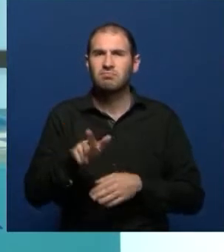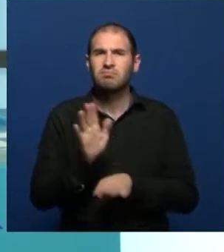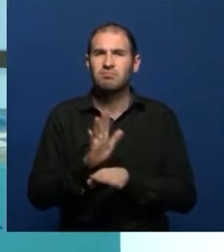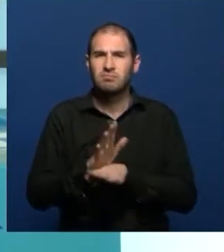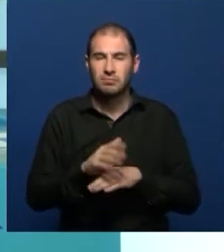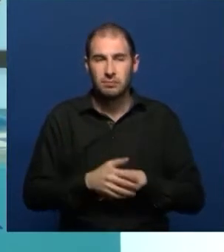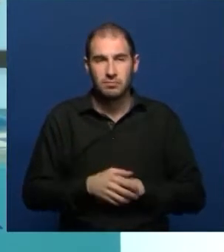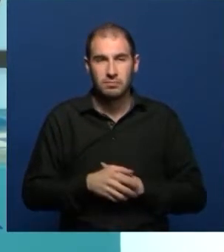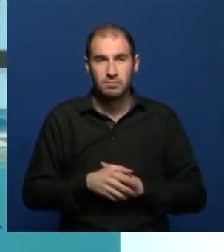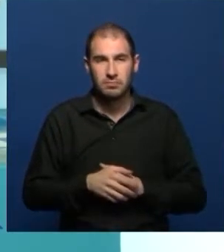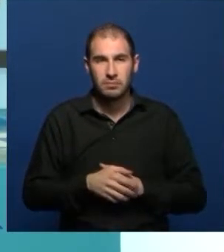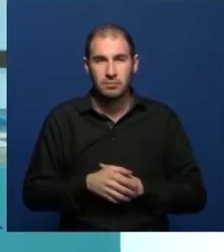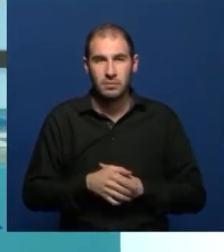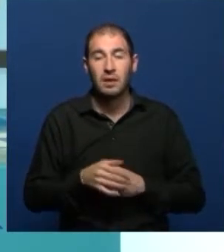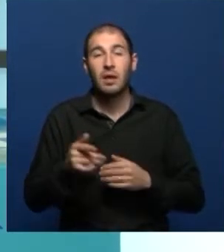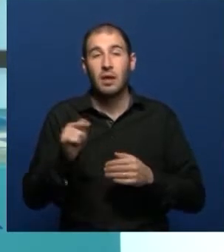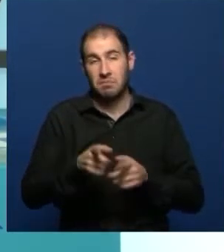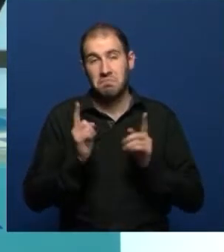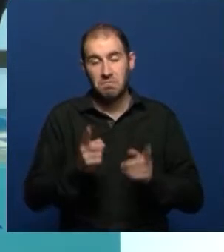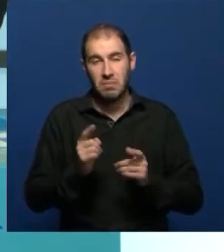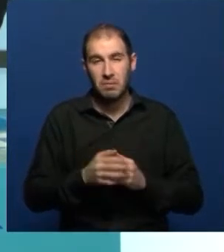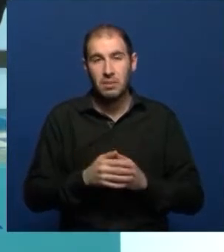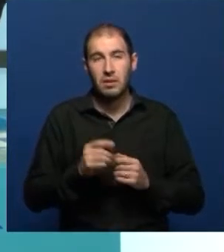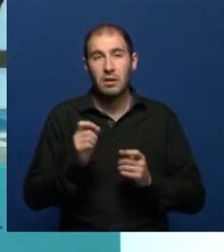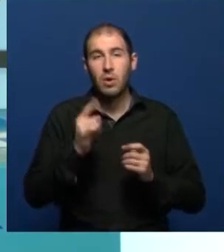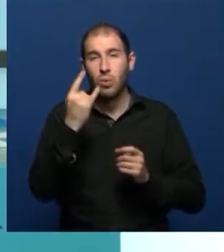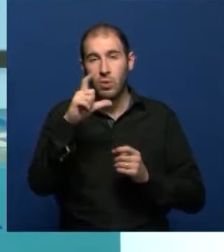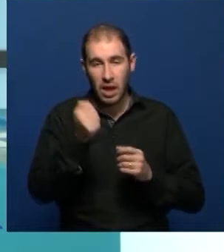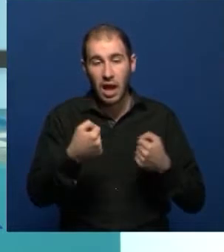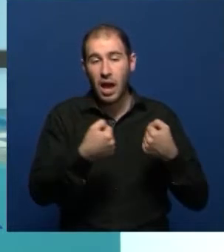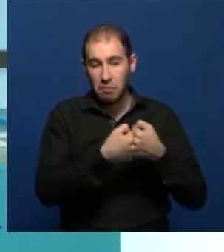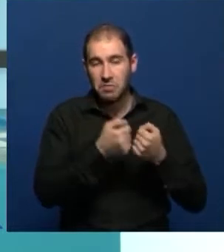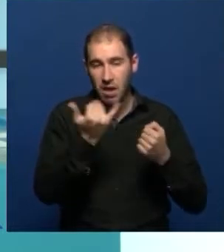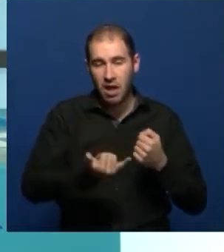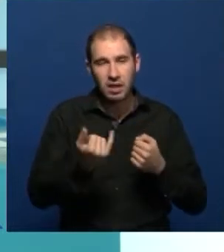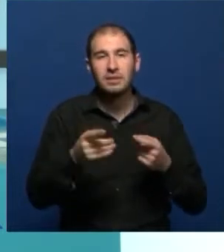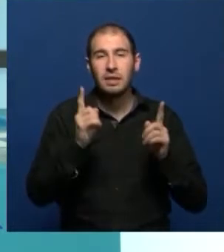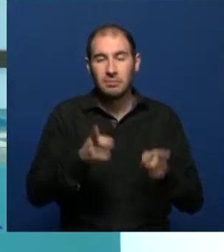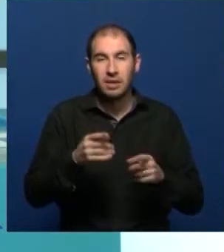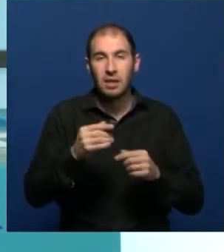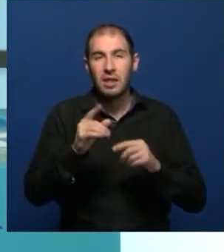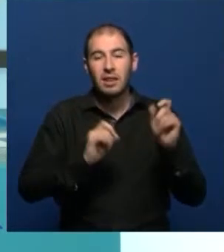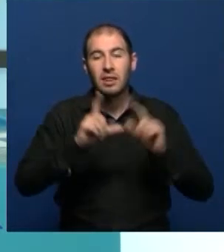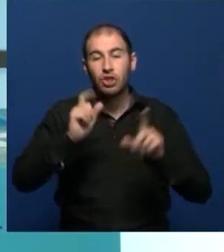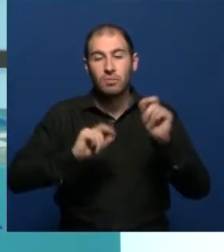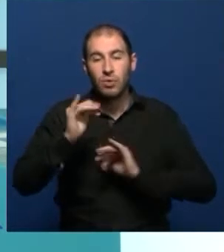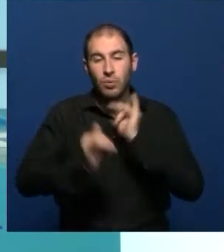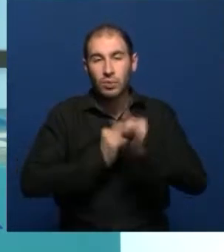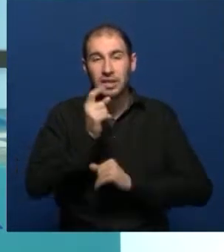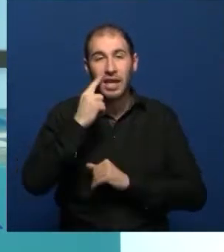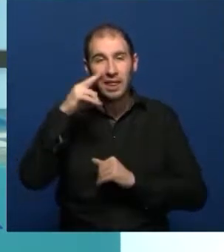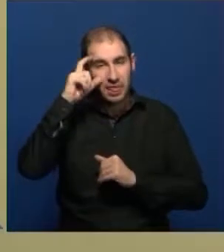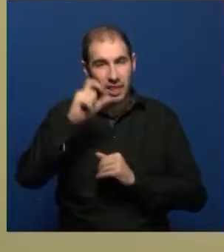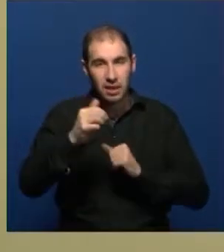decir que es coincidente con los números de la UCA, es coincidente con los números que está relevando el